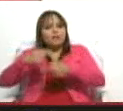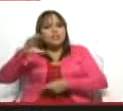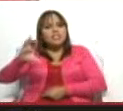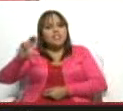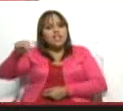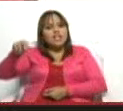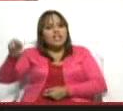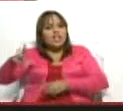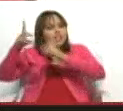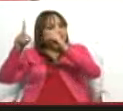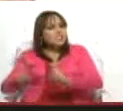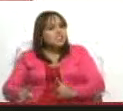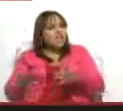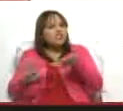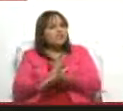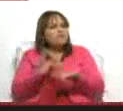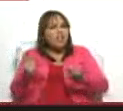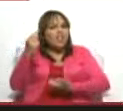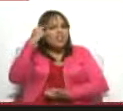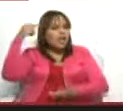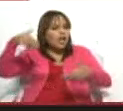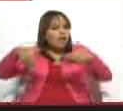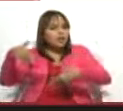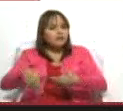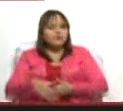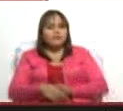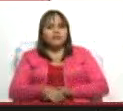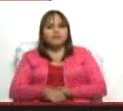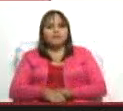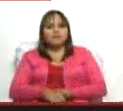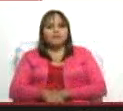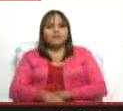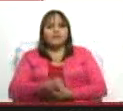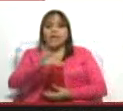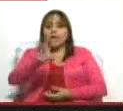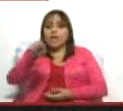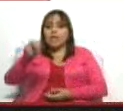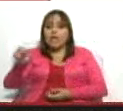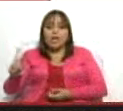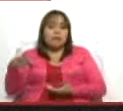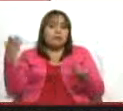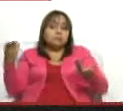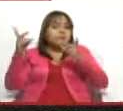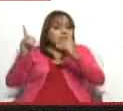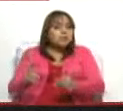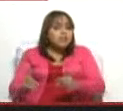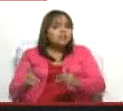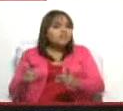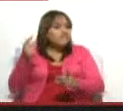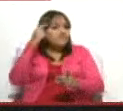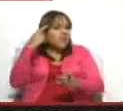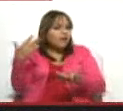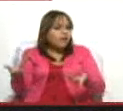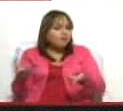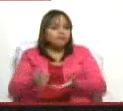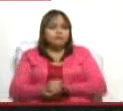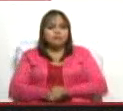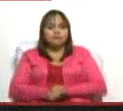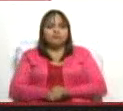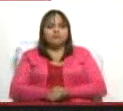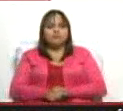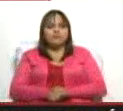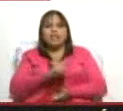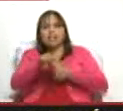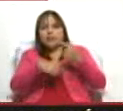decisión de las elecciones. El CNE quien toma la decisión de las elecciones. Y luego está el